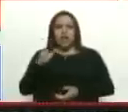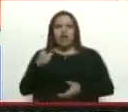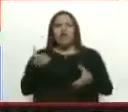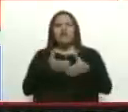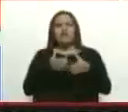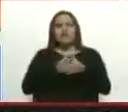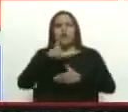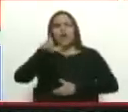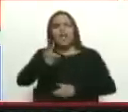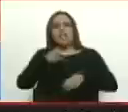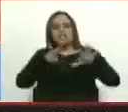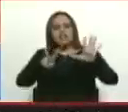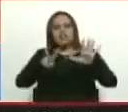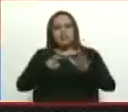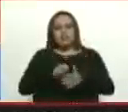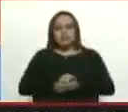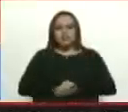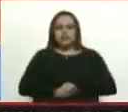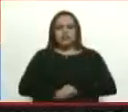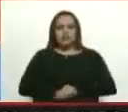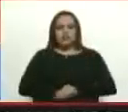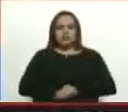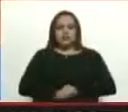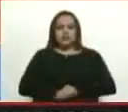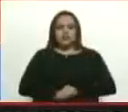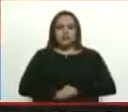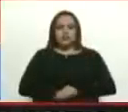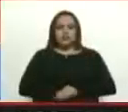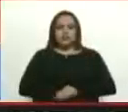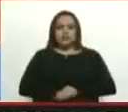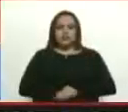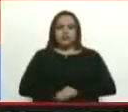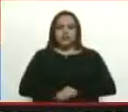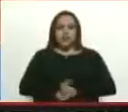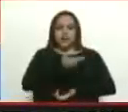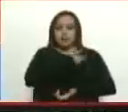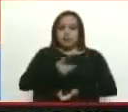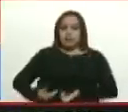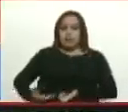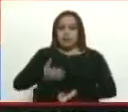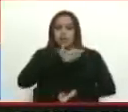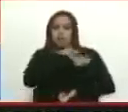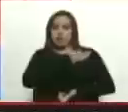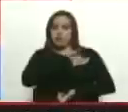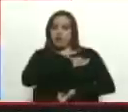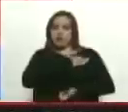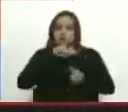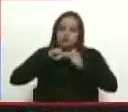G7. Ahí el presidente Lula, bueno, luchando.